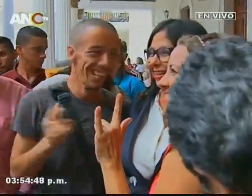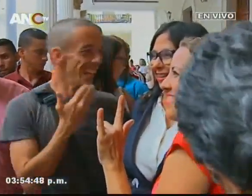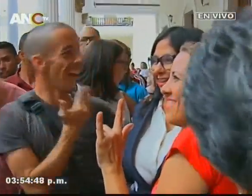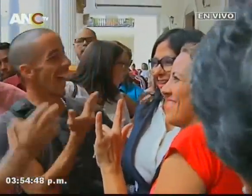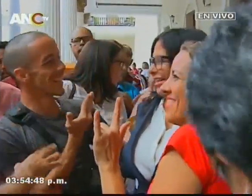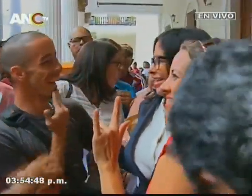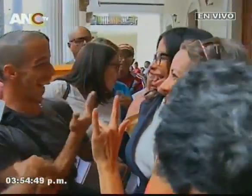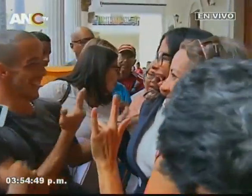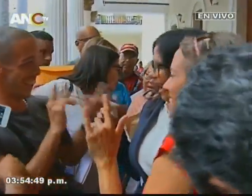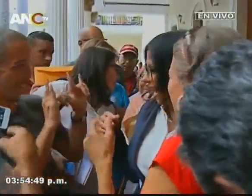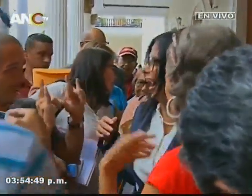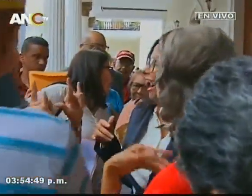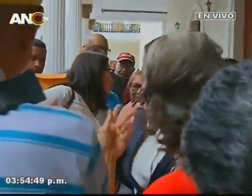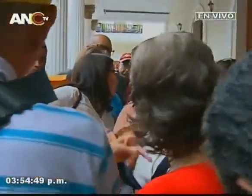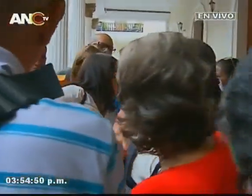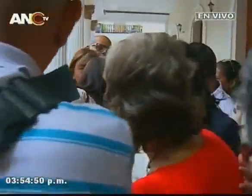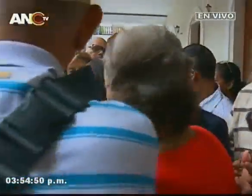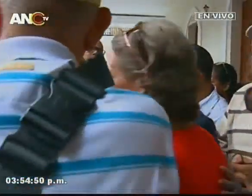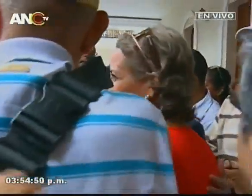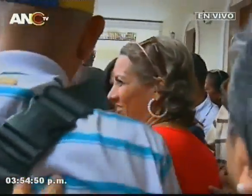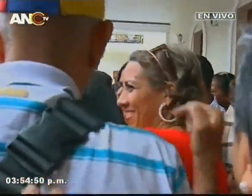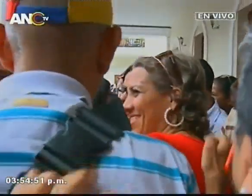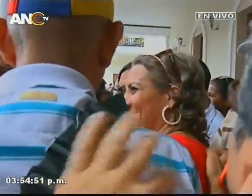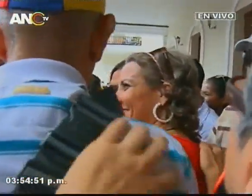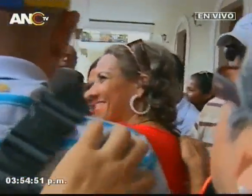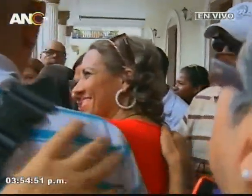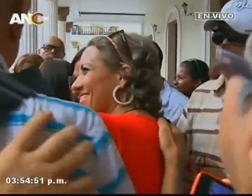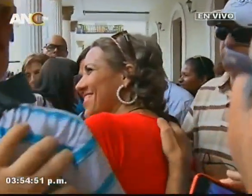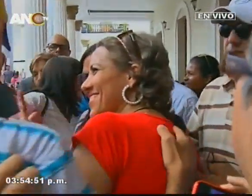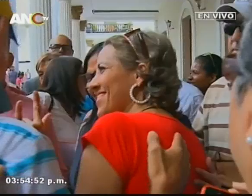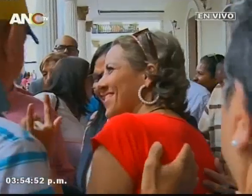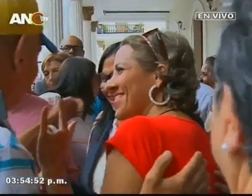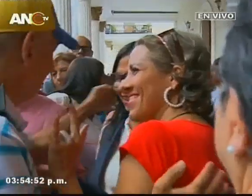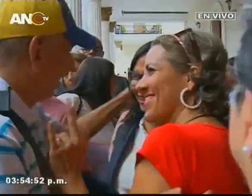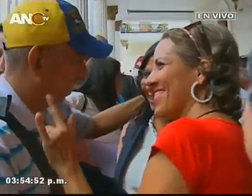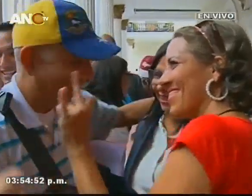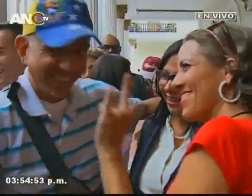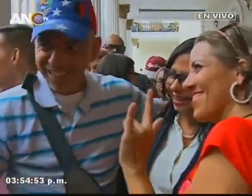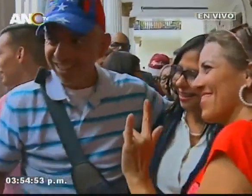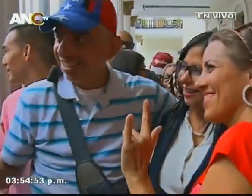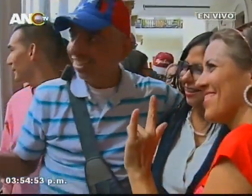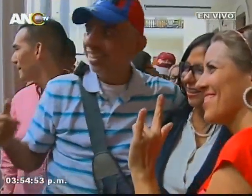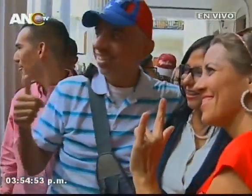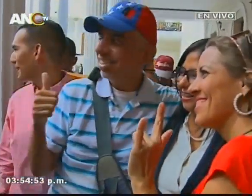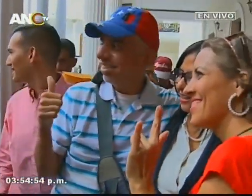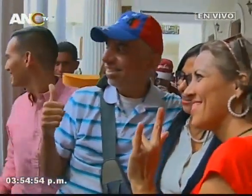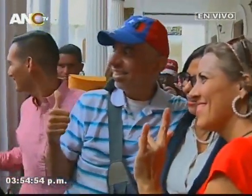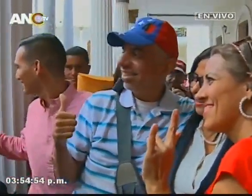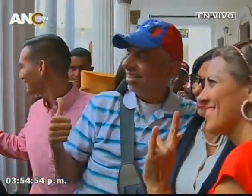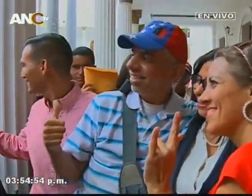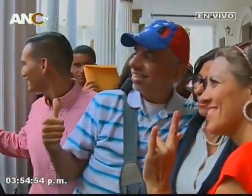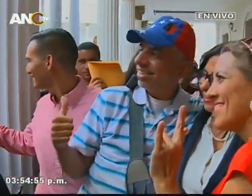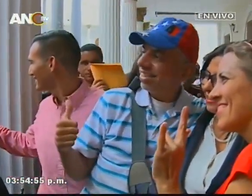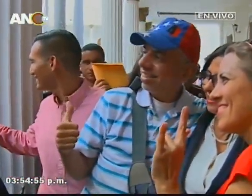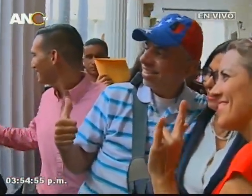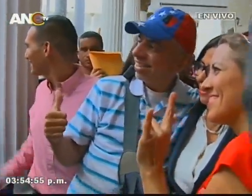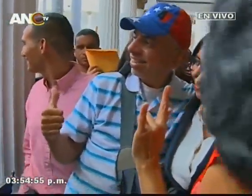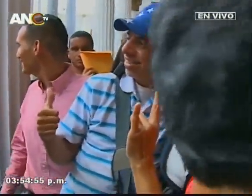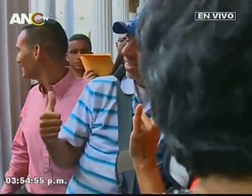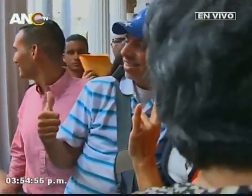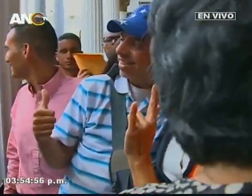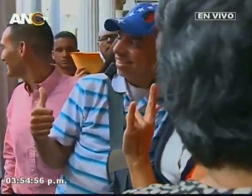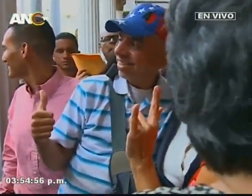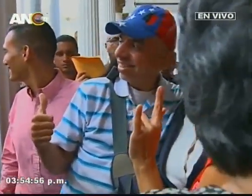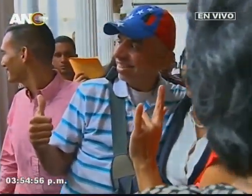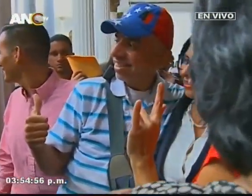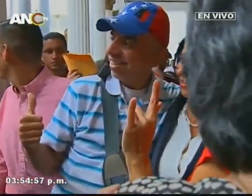el presidente Hugo Rafael Chávez Frías no quiso que se siguiera utilizando esa palabra, es cuando dice que se deberían llamar personas con discapacidad y fue cuando cambió